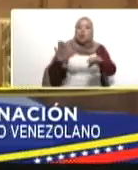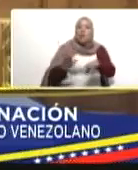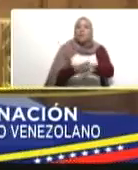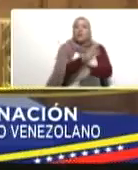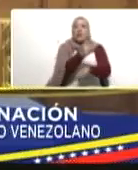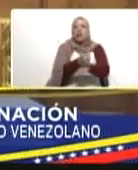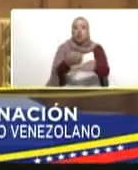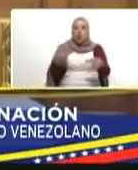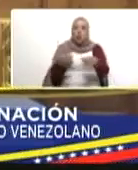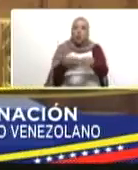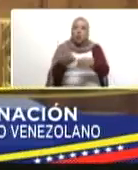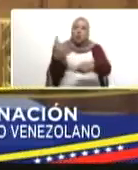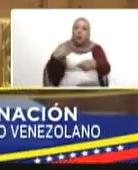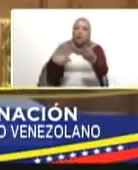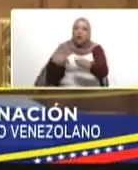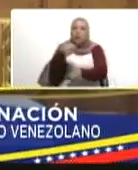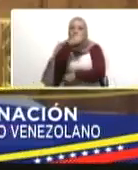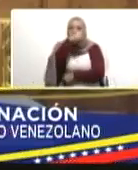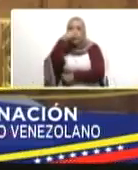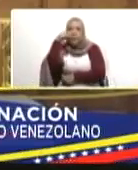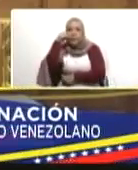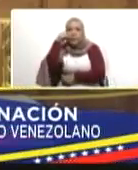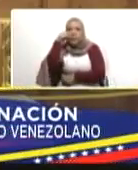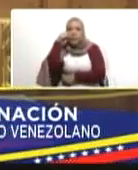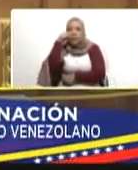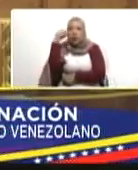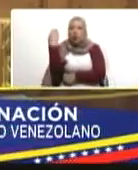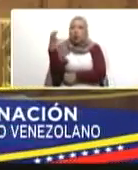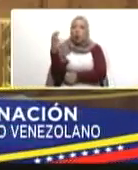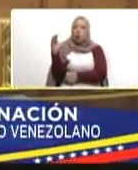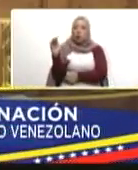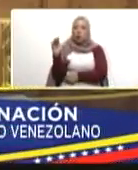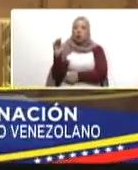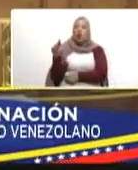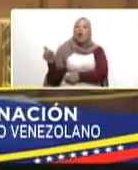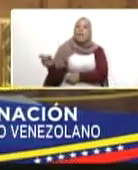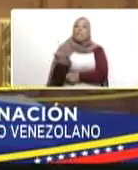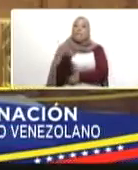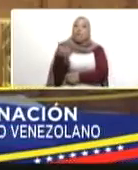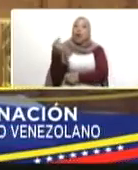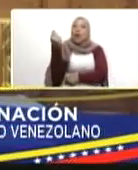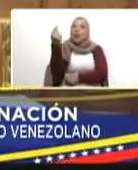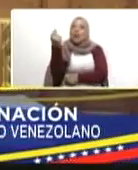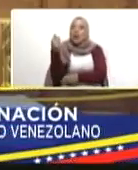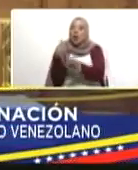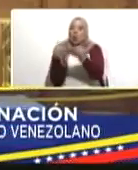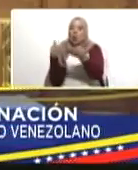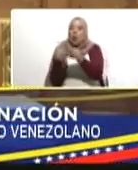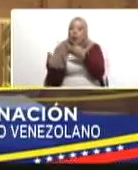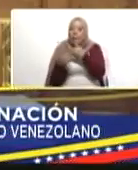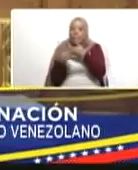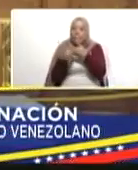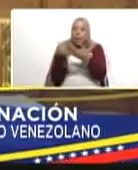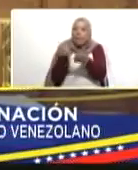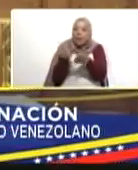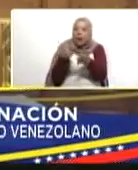grupos narcotraficantes de Colombia y busca ahí el financiamiento para la conspiración contra